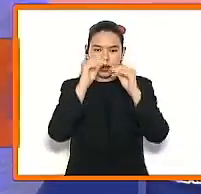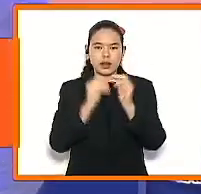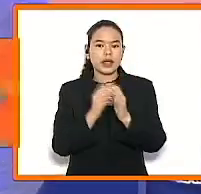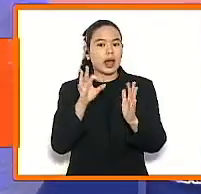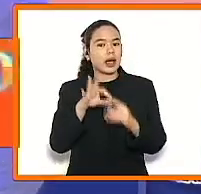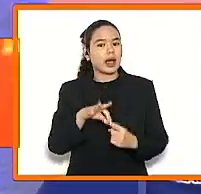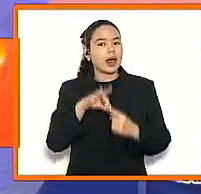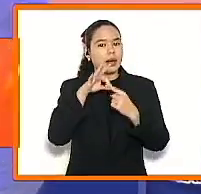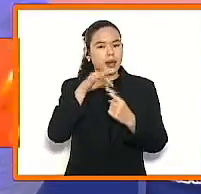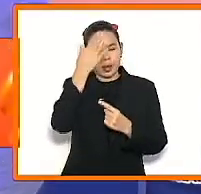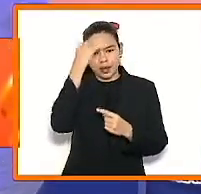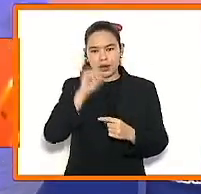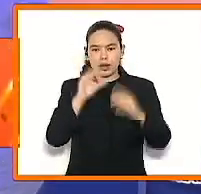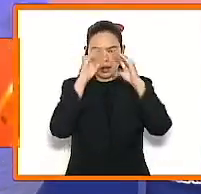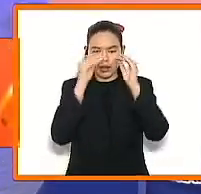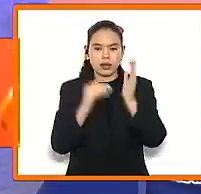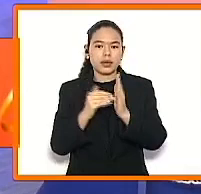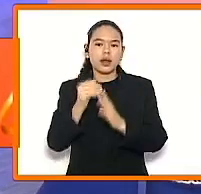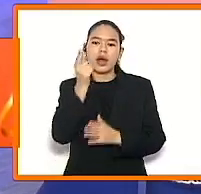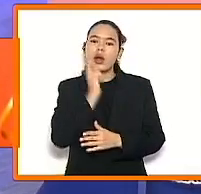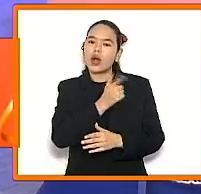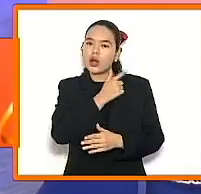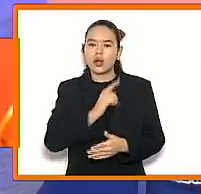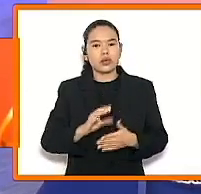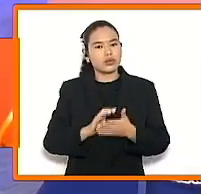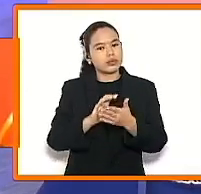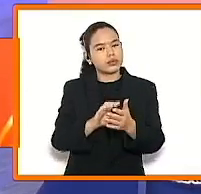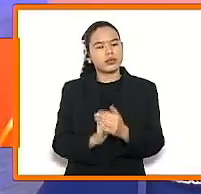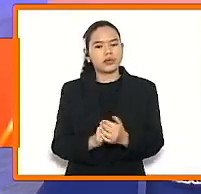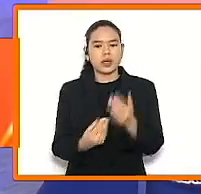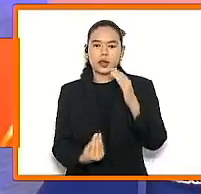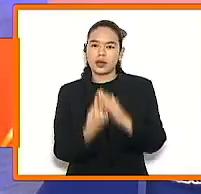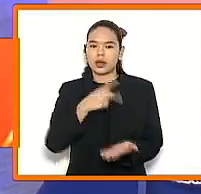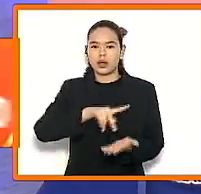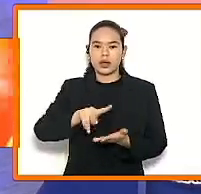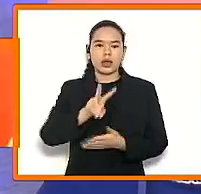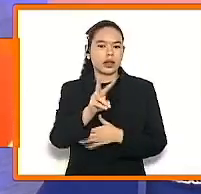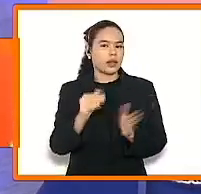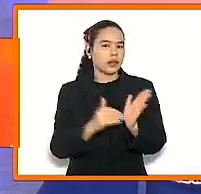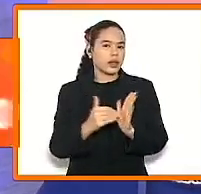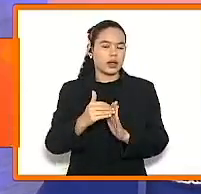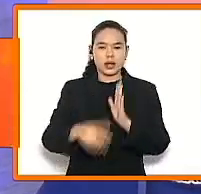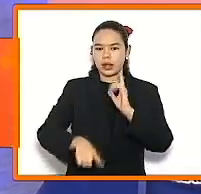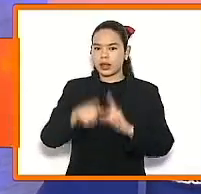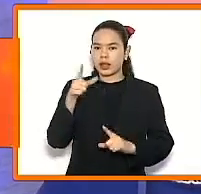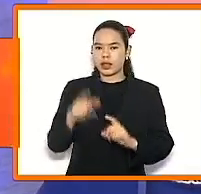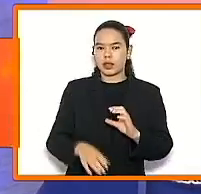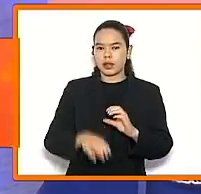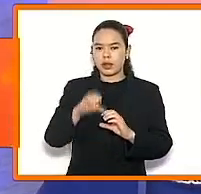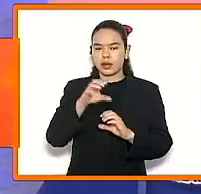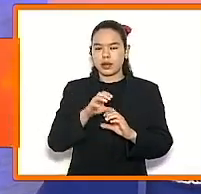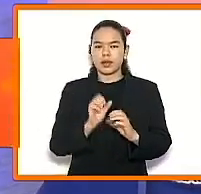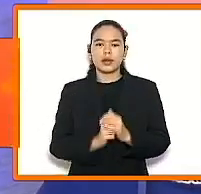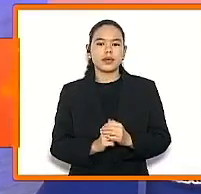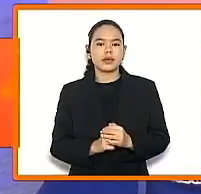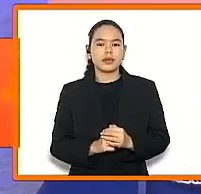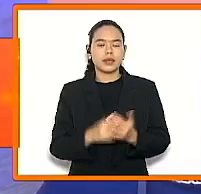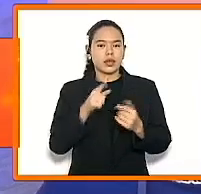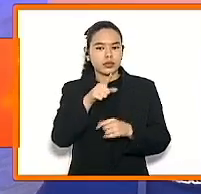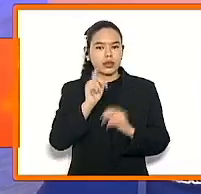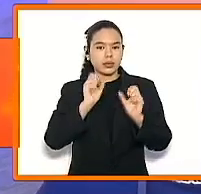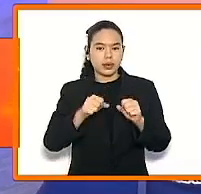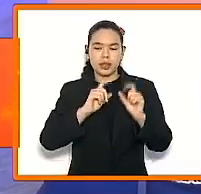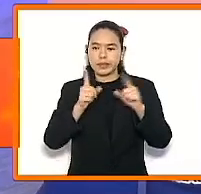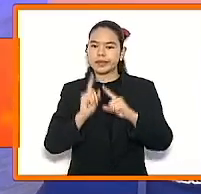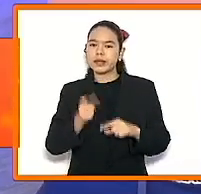muy especial. Hoy tenemos noche millonaria del Loto Super Premio. Y su nuevo monto está en 2 millones de lempiras al realizar tu jugada doble. Anda a tu punto